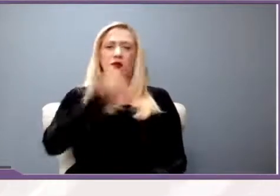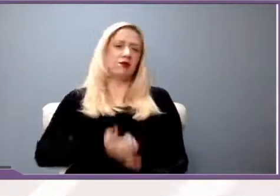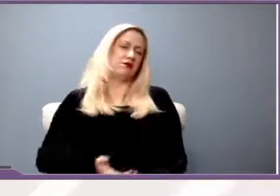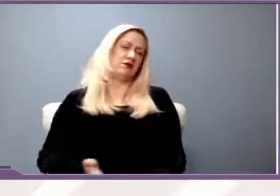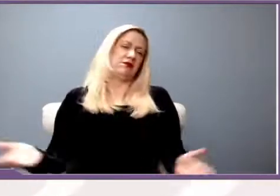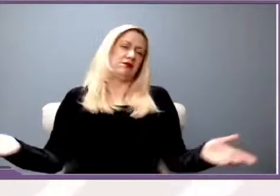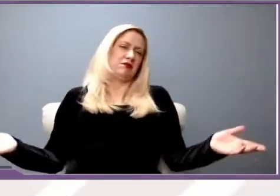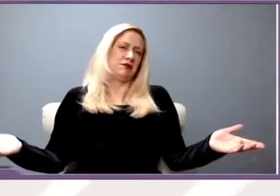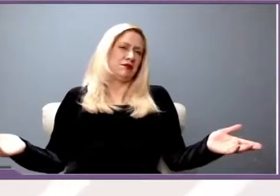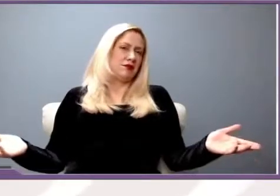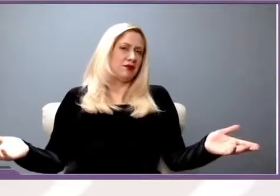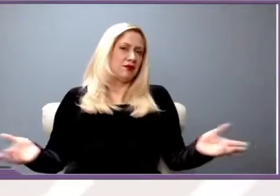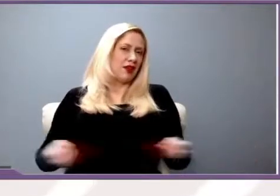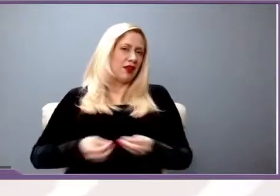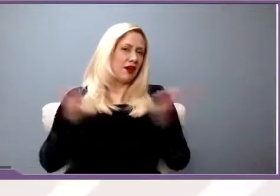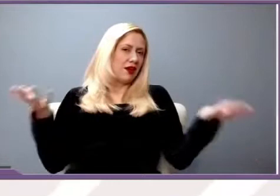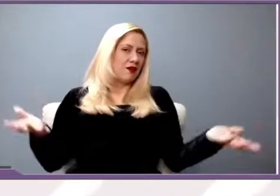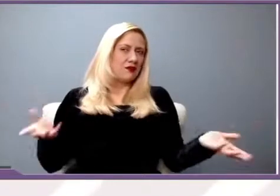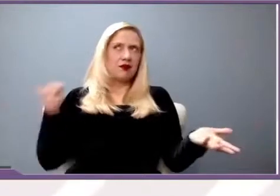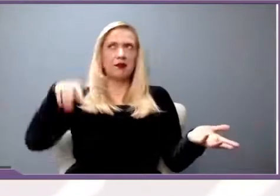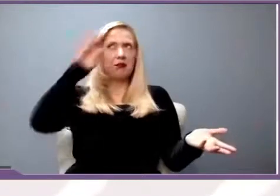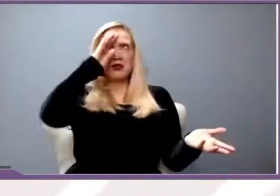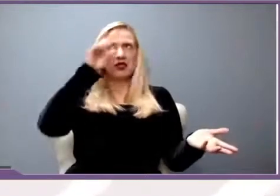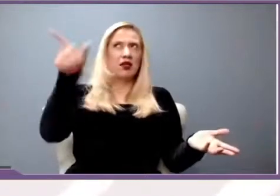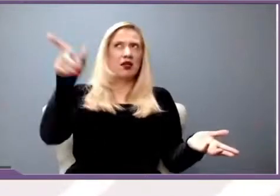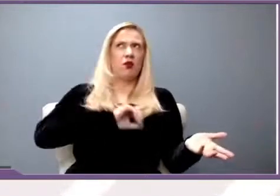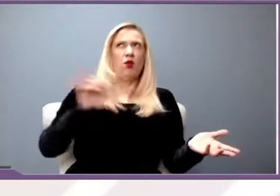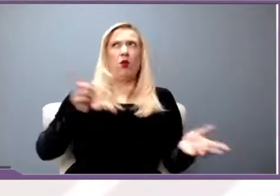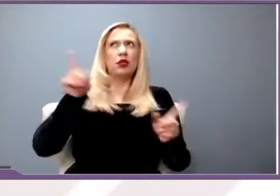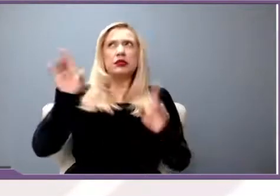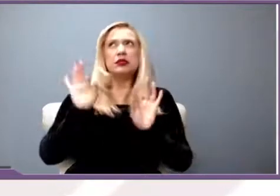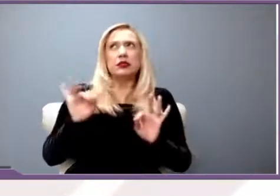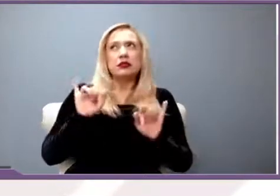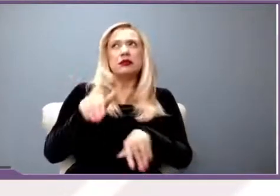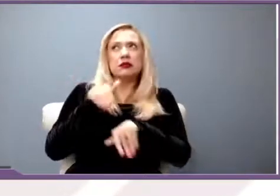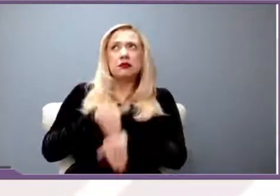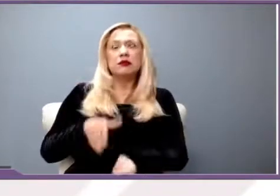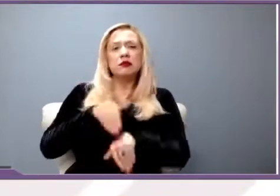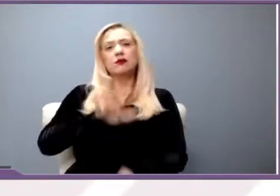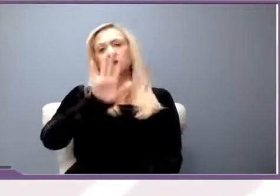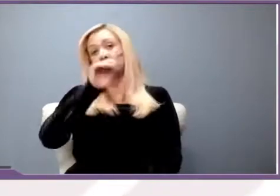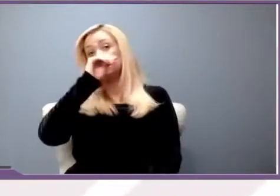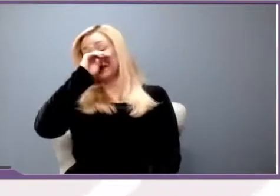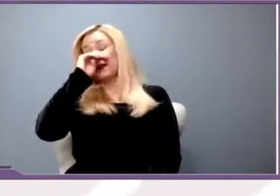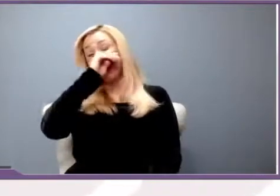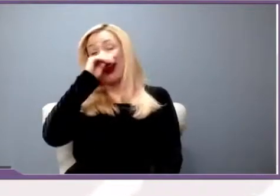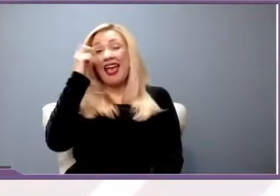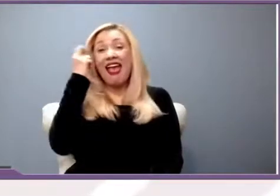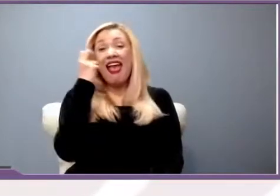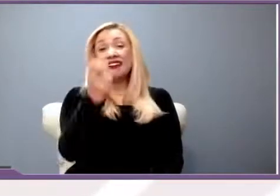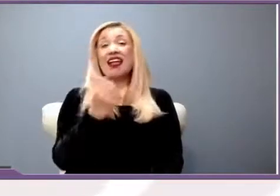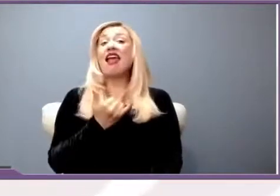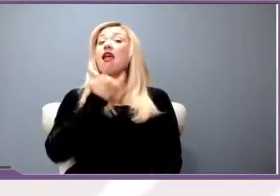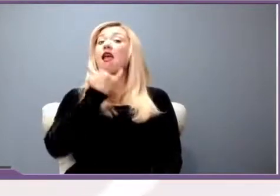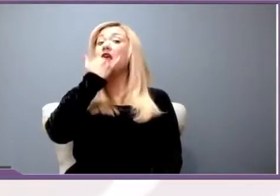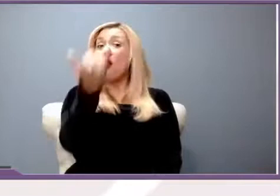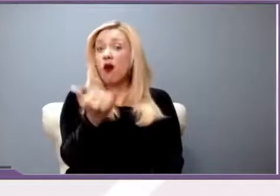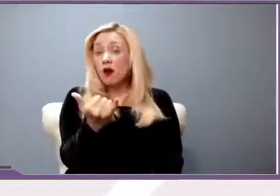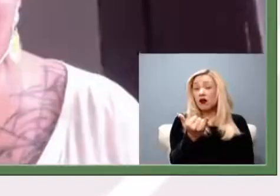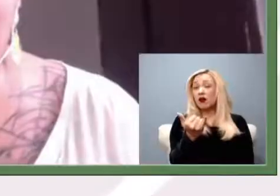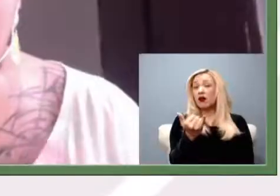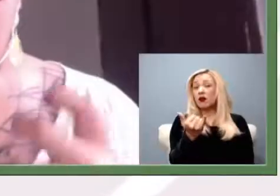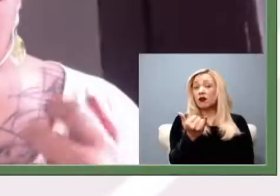verdadero y entonces ahí no cabe posibilidad de cuestionamiento. Entonces creo que por eso este es uno de los prejuicios que debe